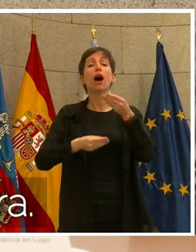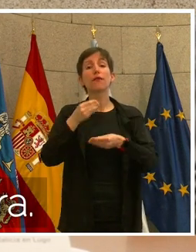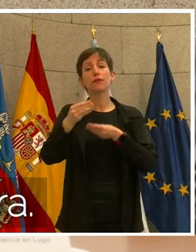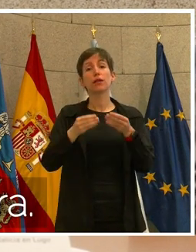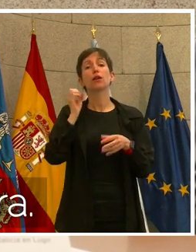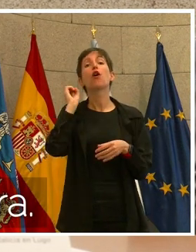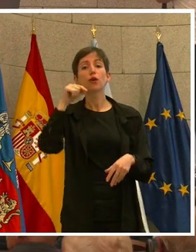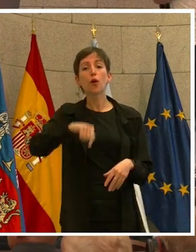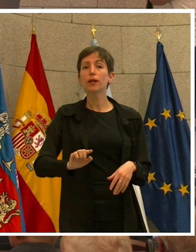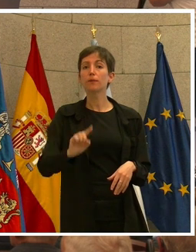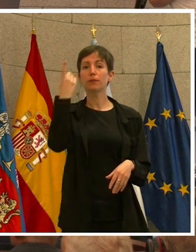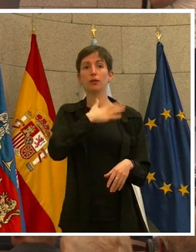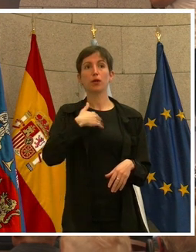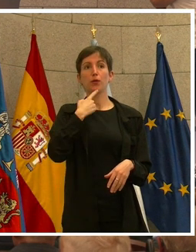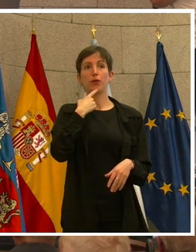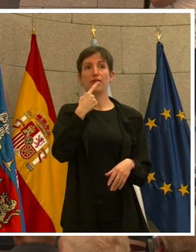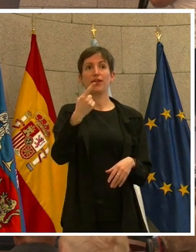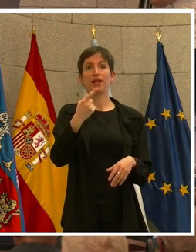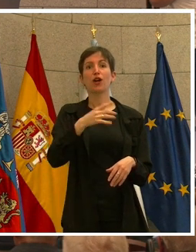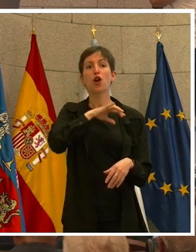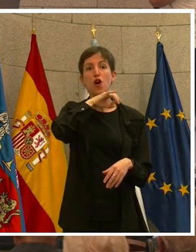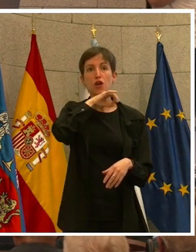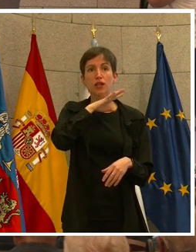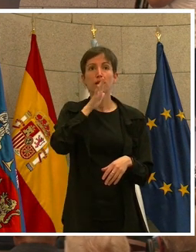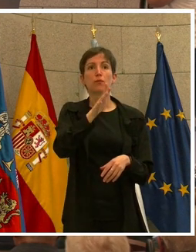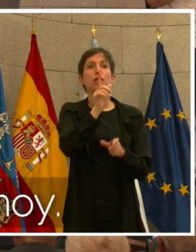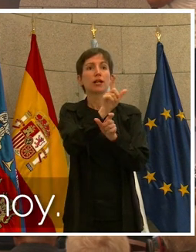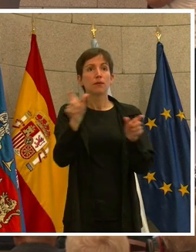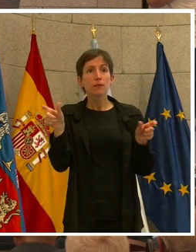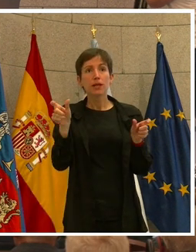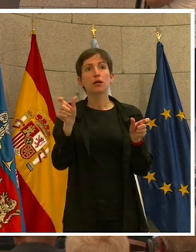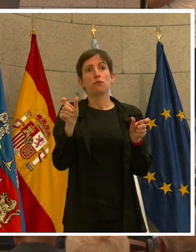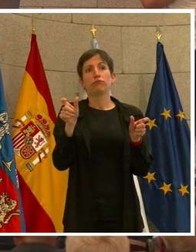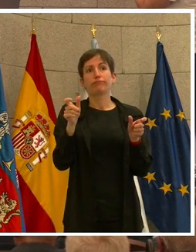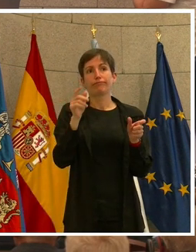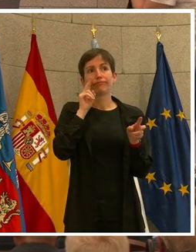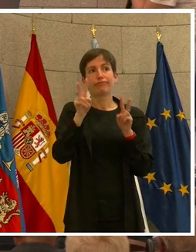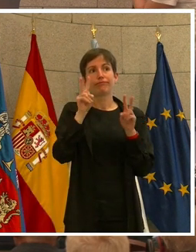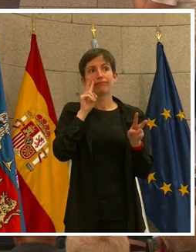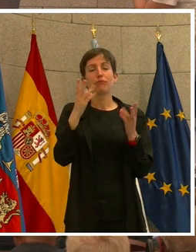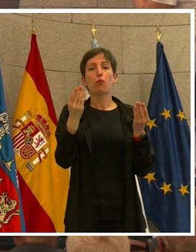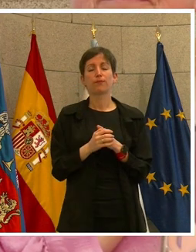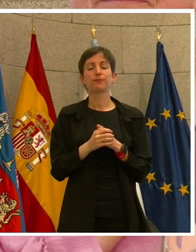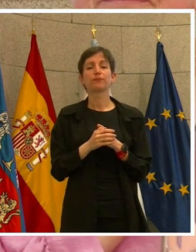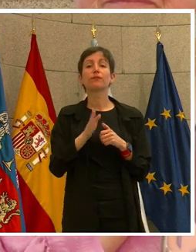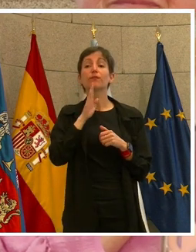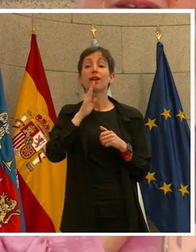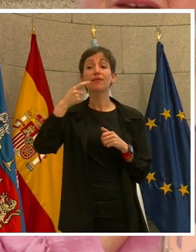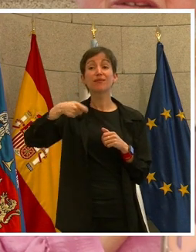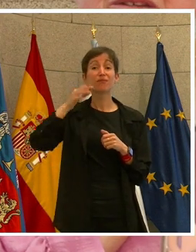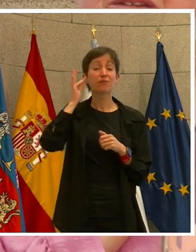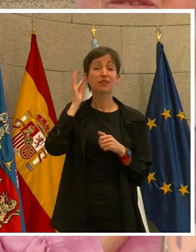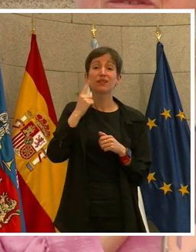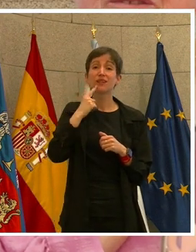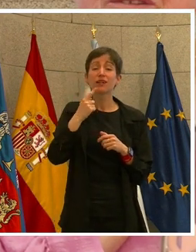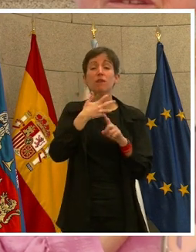udp pionera que me congratula ver tantísimas personas interesadas en nuestro temario de hoy la violencia y los